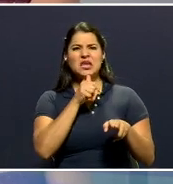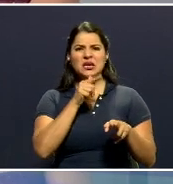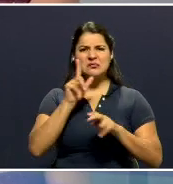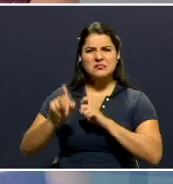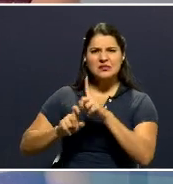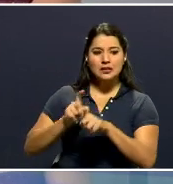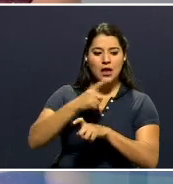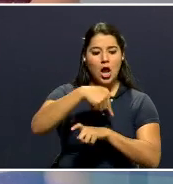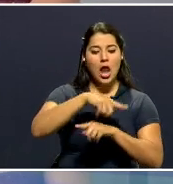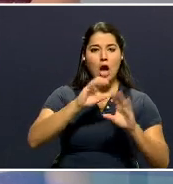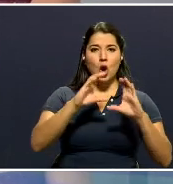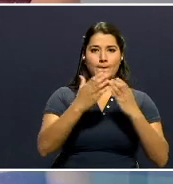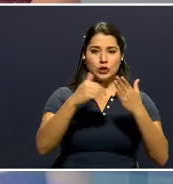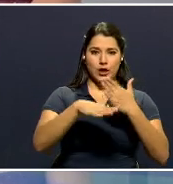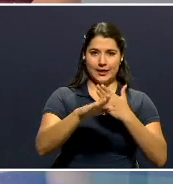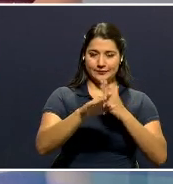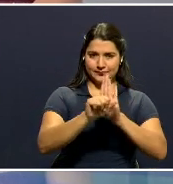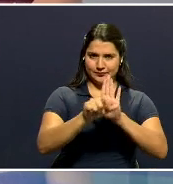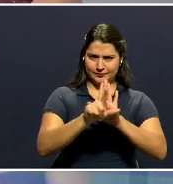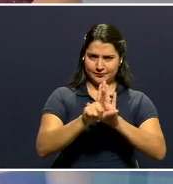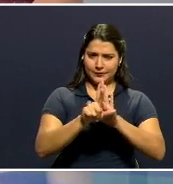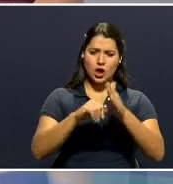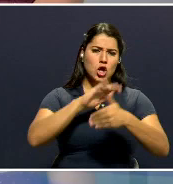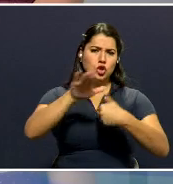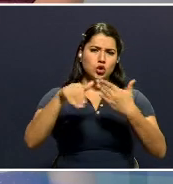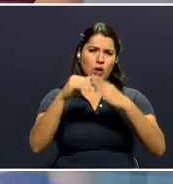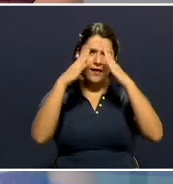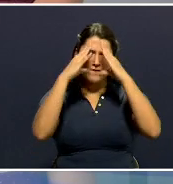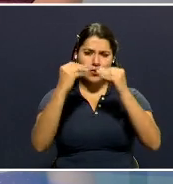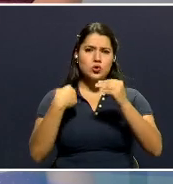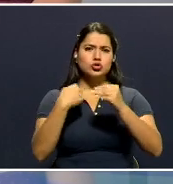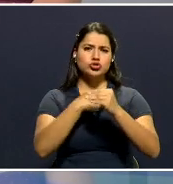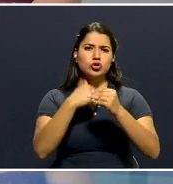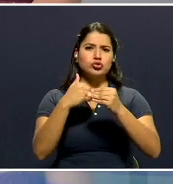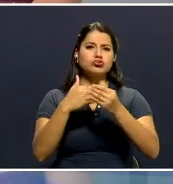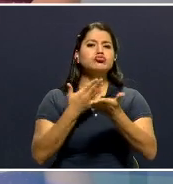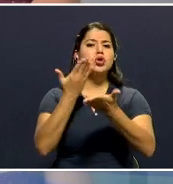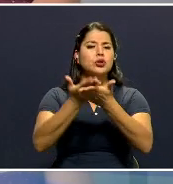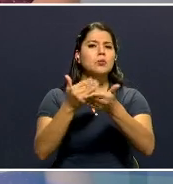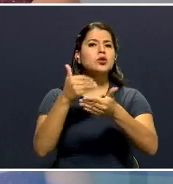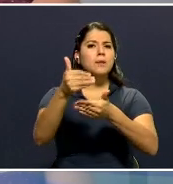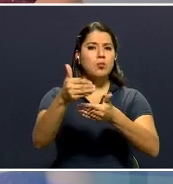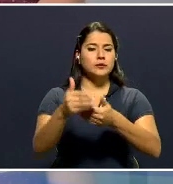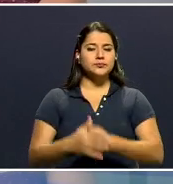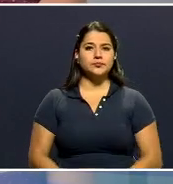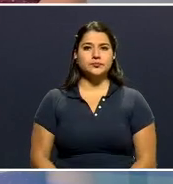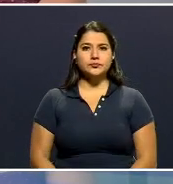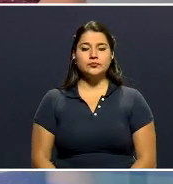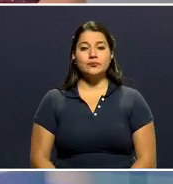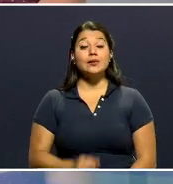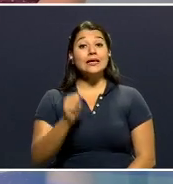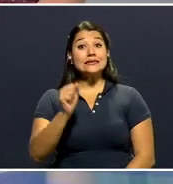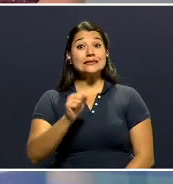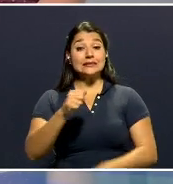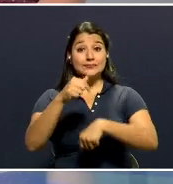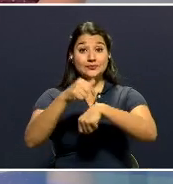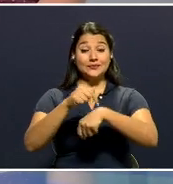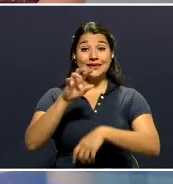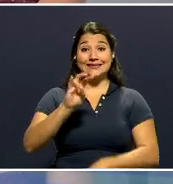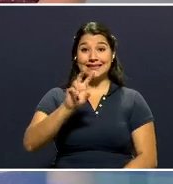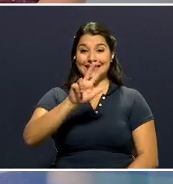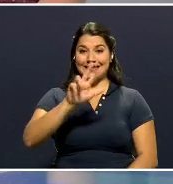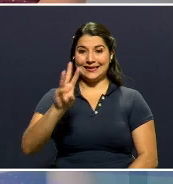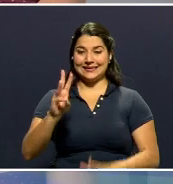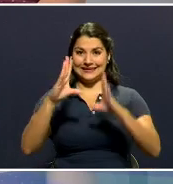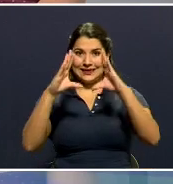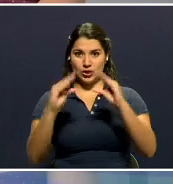su trabajo hoy. Por supuesto, los detalles se los estaremos dando en las próximas ediciones de Costa Rica Noticias. Así es, y a las 7:36